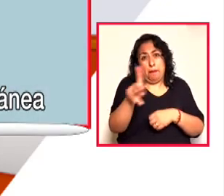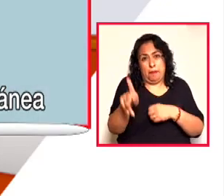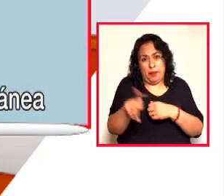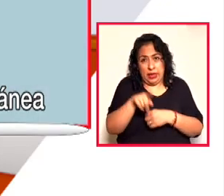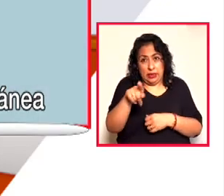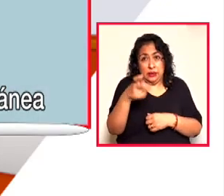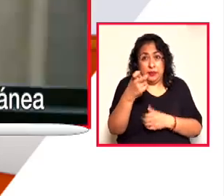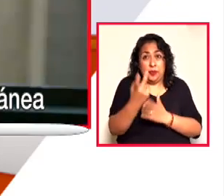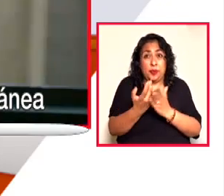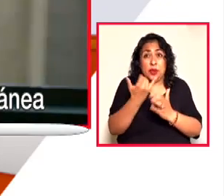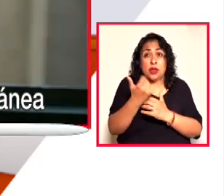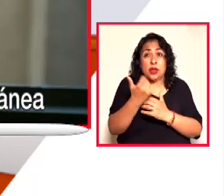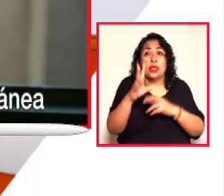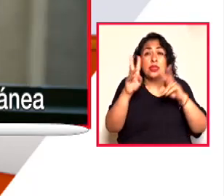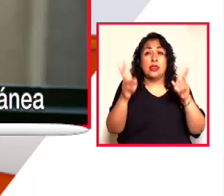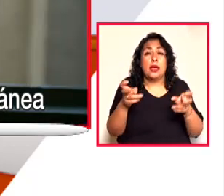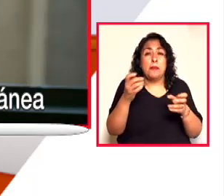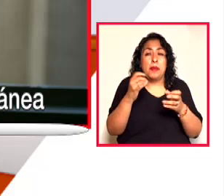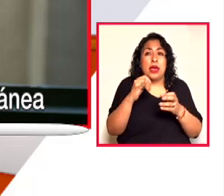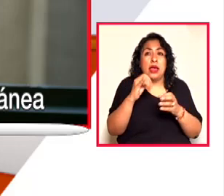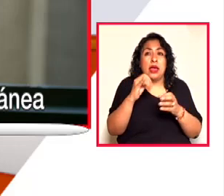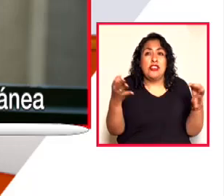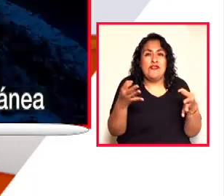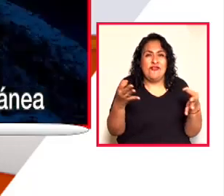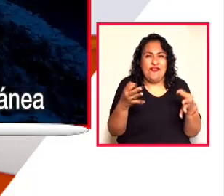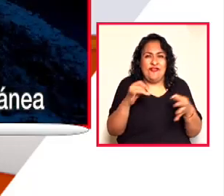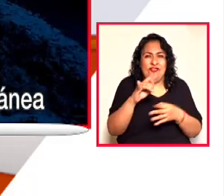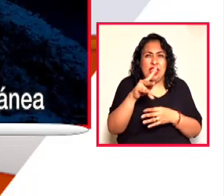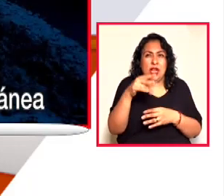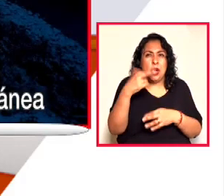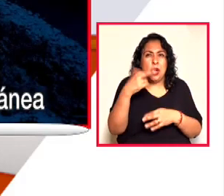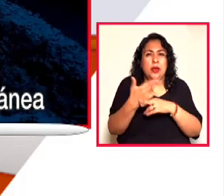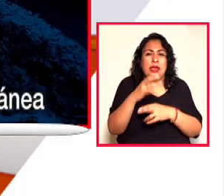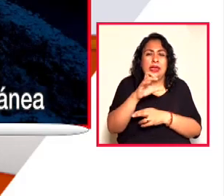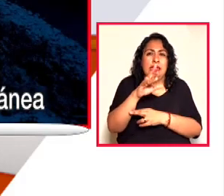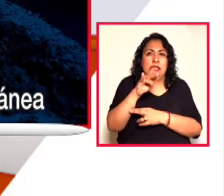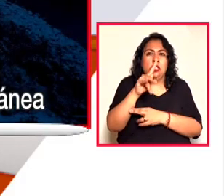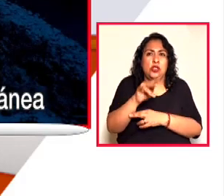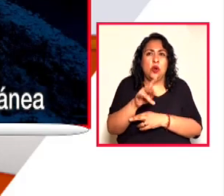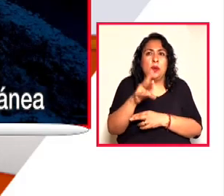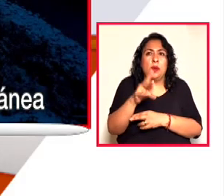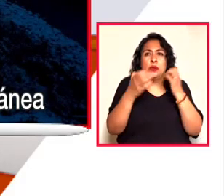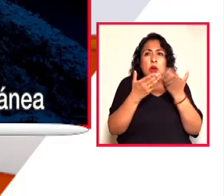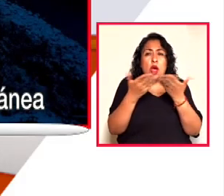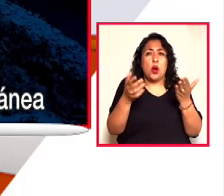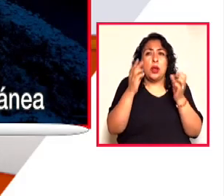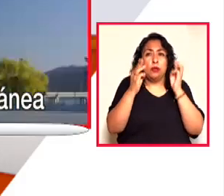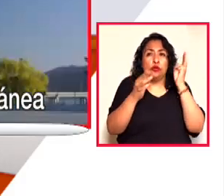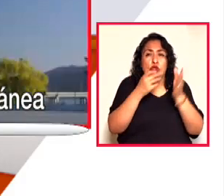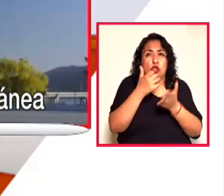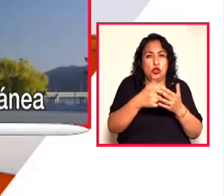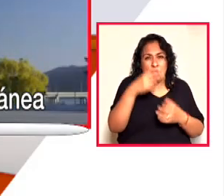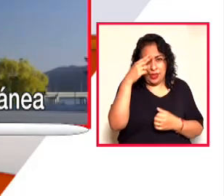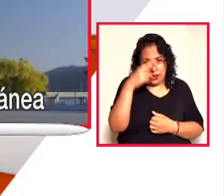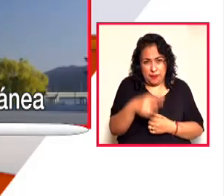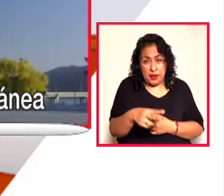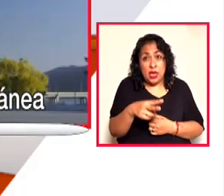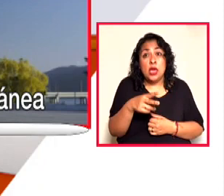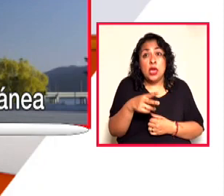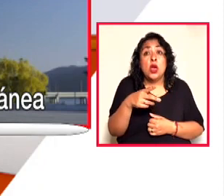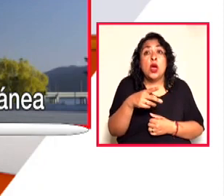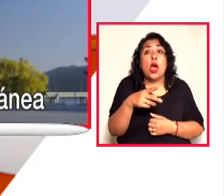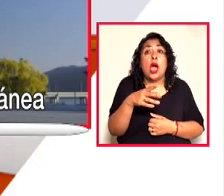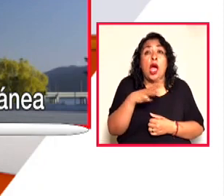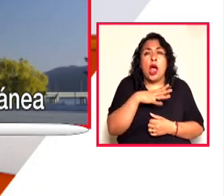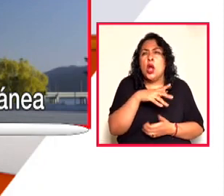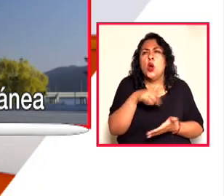surge Invierno, una muestra curada por Cristóbal Palma, que se expone actualmente en el Museo de la Ciudad de México y se encuentra publicada